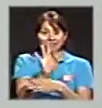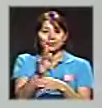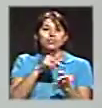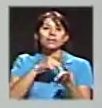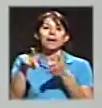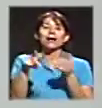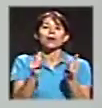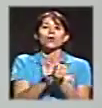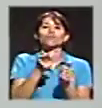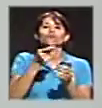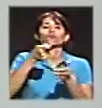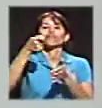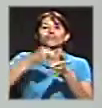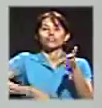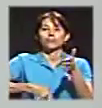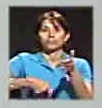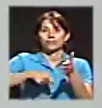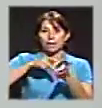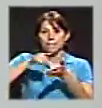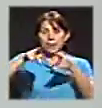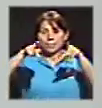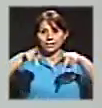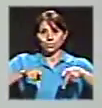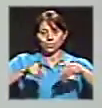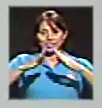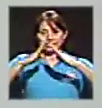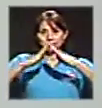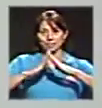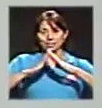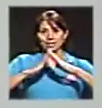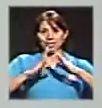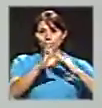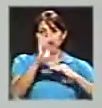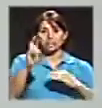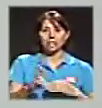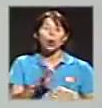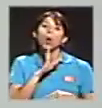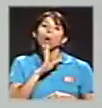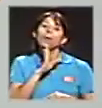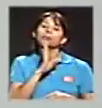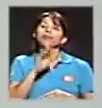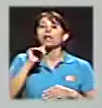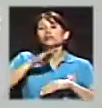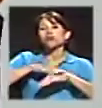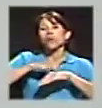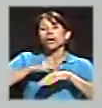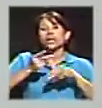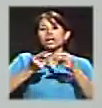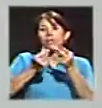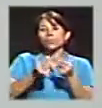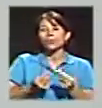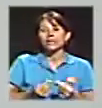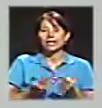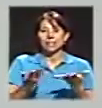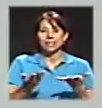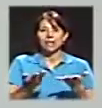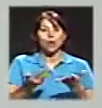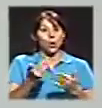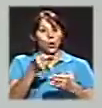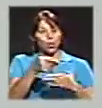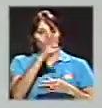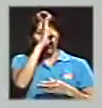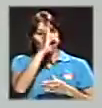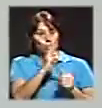tributan los habitantes de este país. Y hoy vamos a hablar de tributación y de presupuestos, porque tenemos el privilegio de volver a tener con